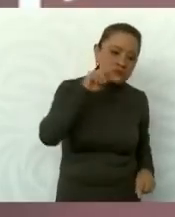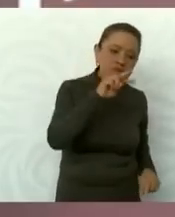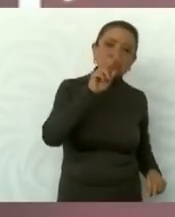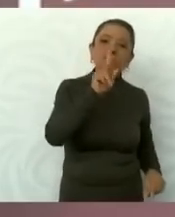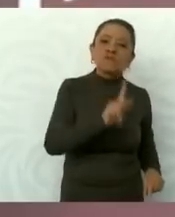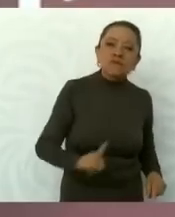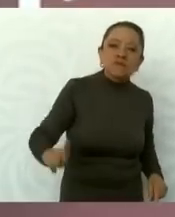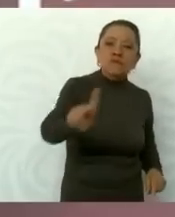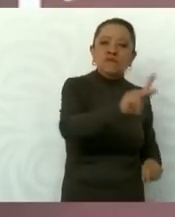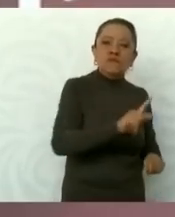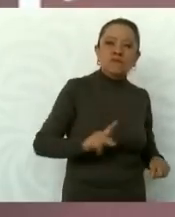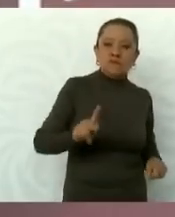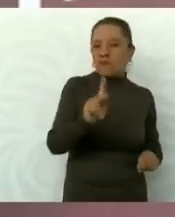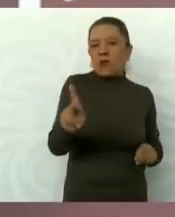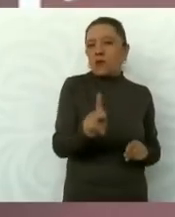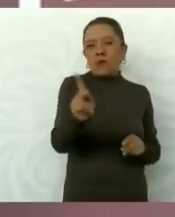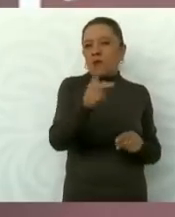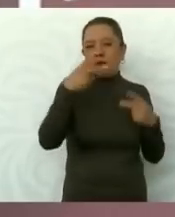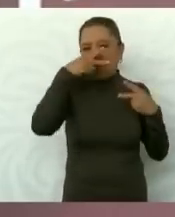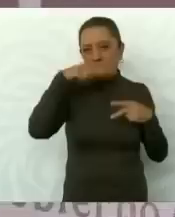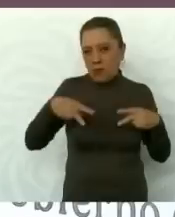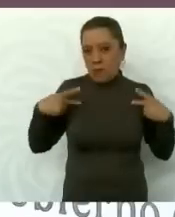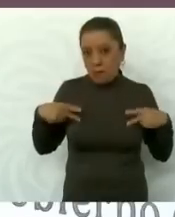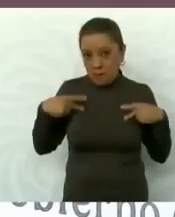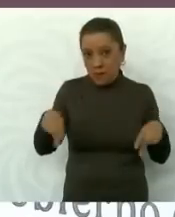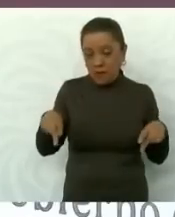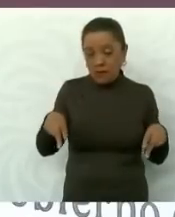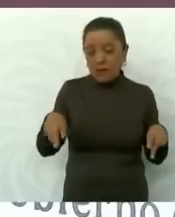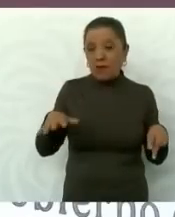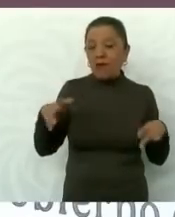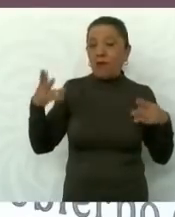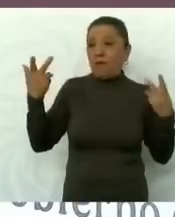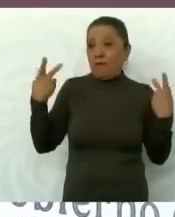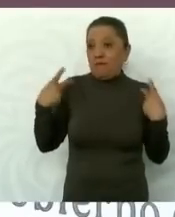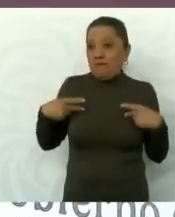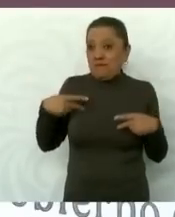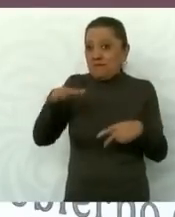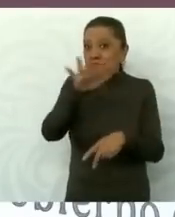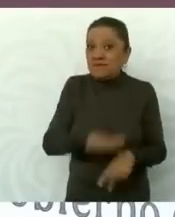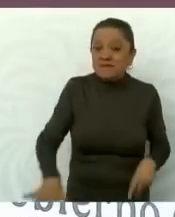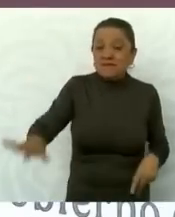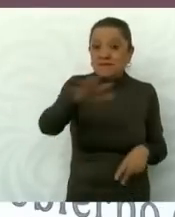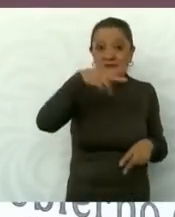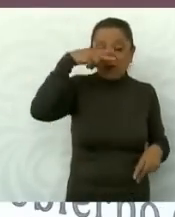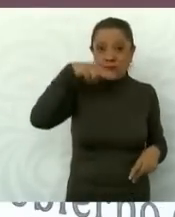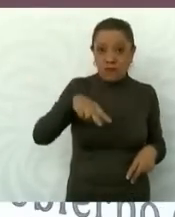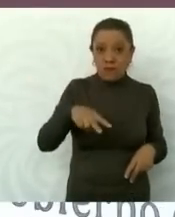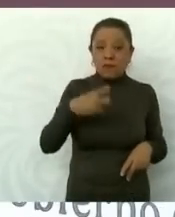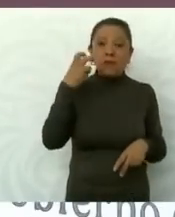vida pública con el pueblo de México. Esa es la gran diferencia.